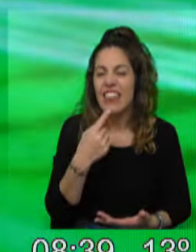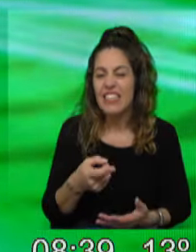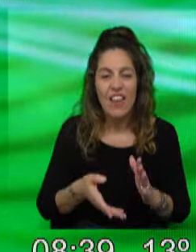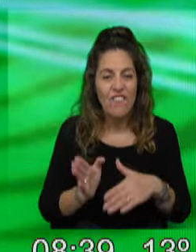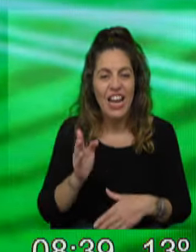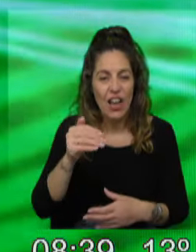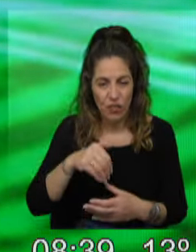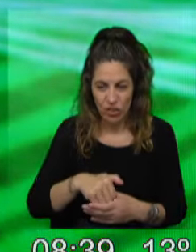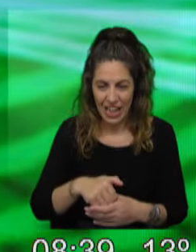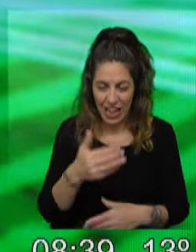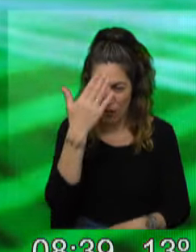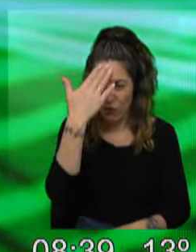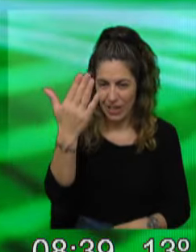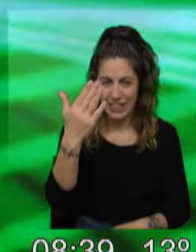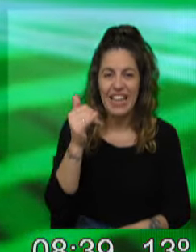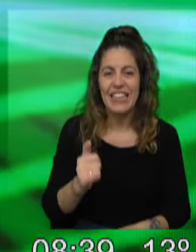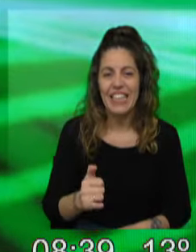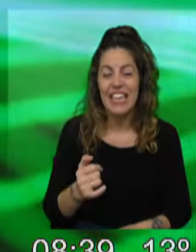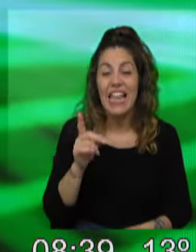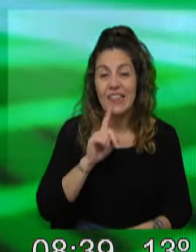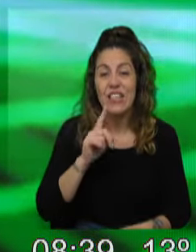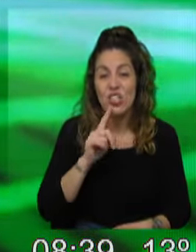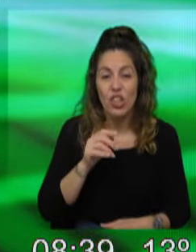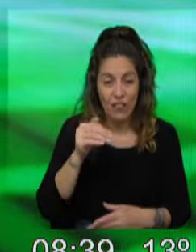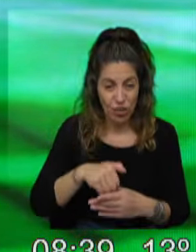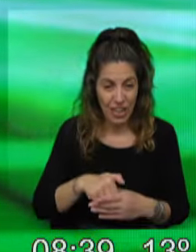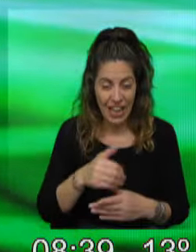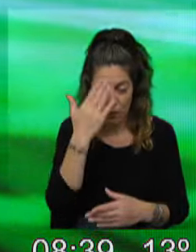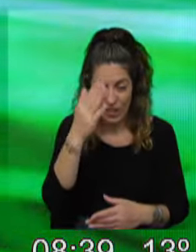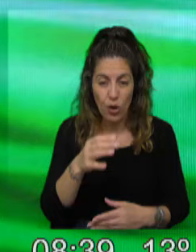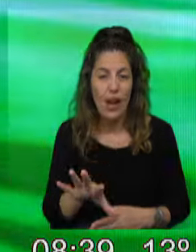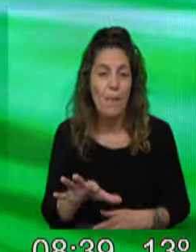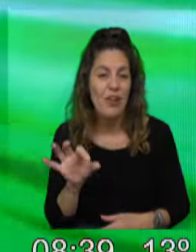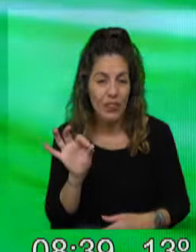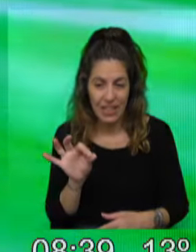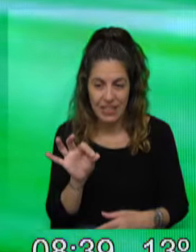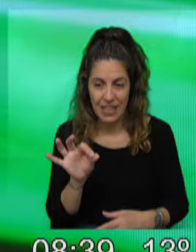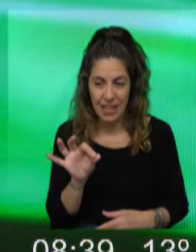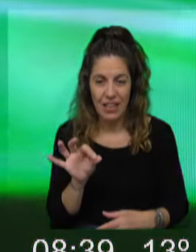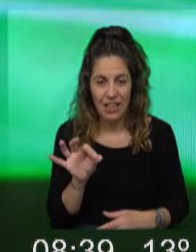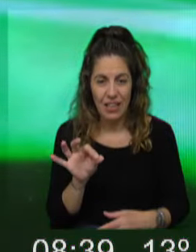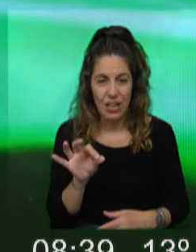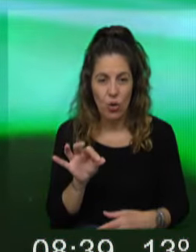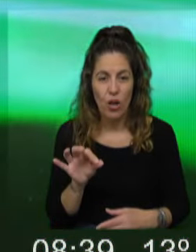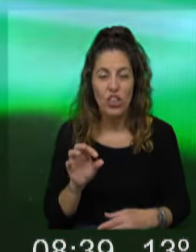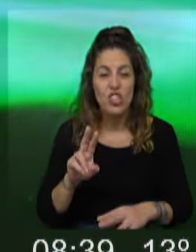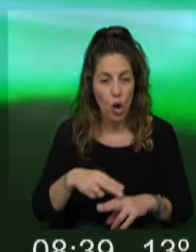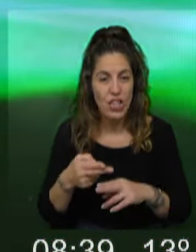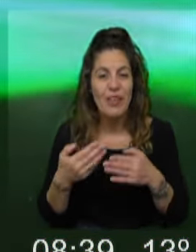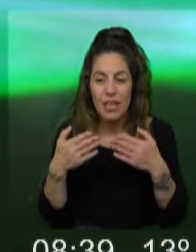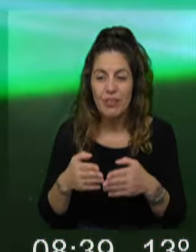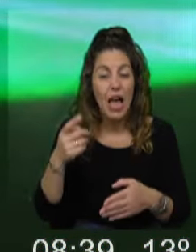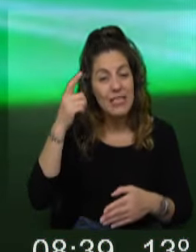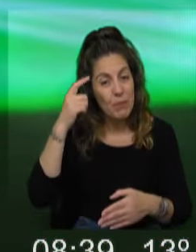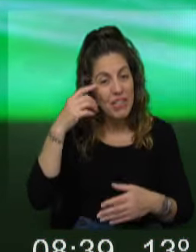votar al al frente amplio que tendrían intención de votar al frente amplio cuáles son sus preferencias y cuando se les repregunta si